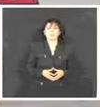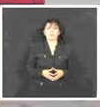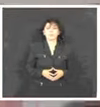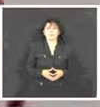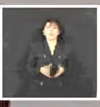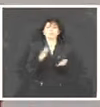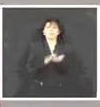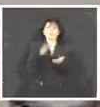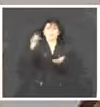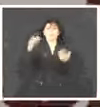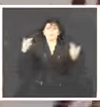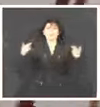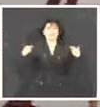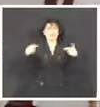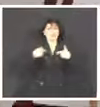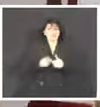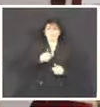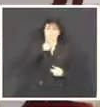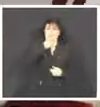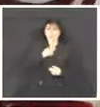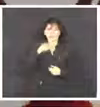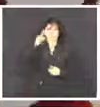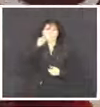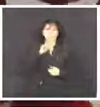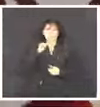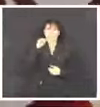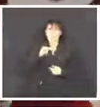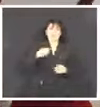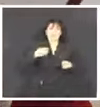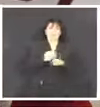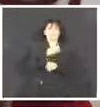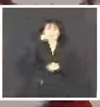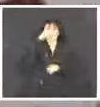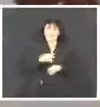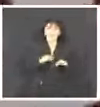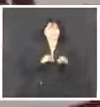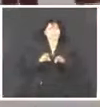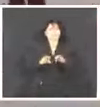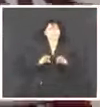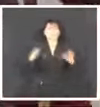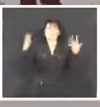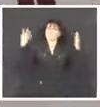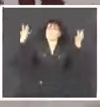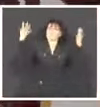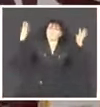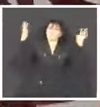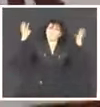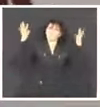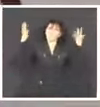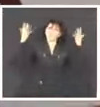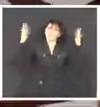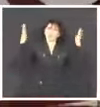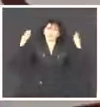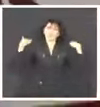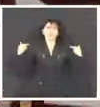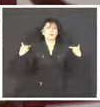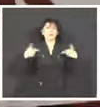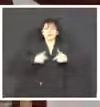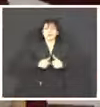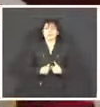Gracias a los maestros y a las maestras del Estado de México. Un aplauso al magisterio del Estado de